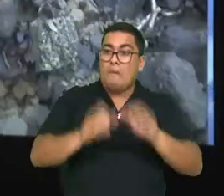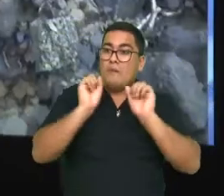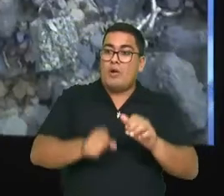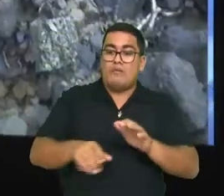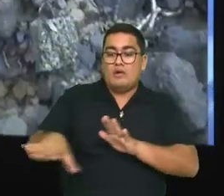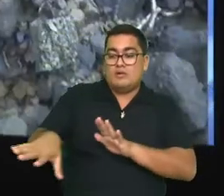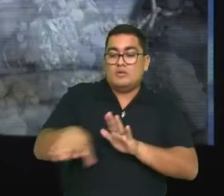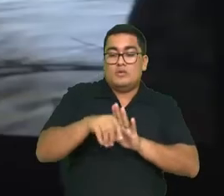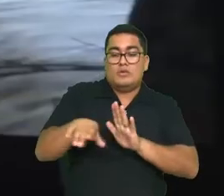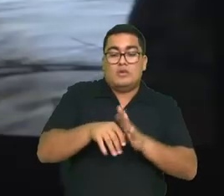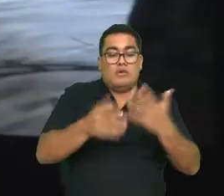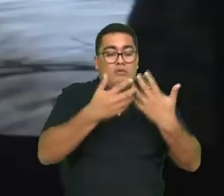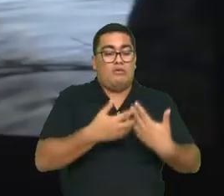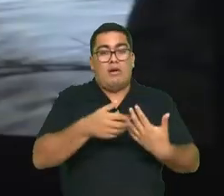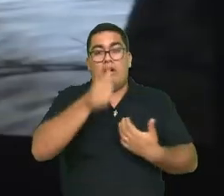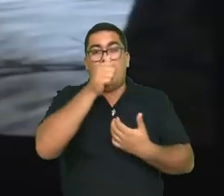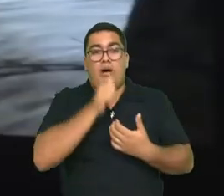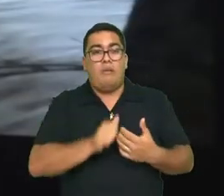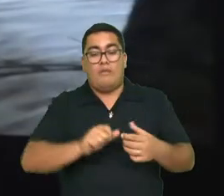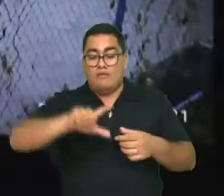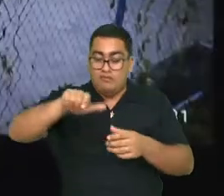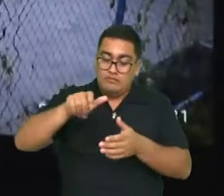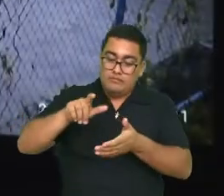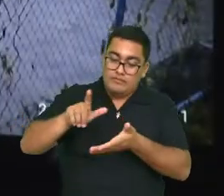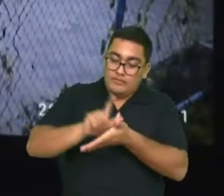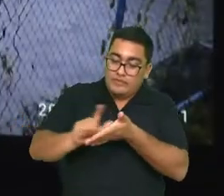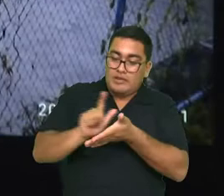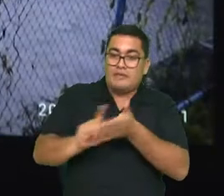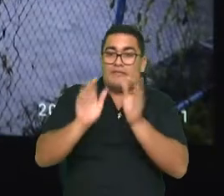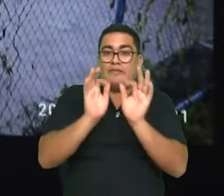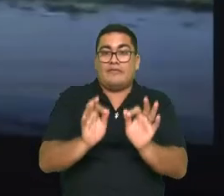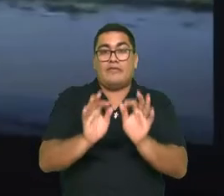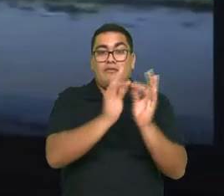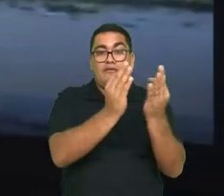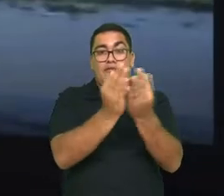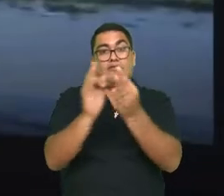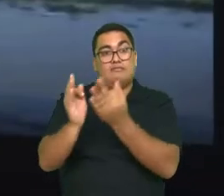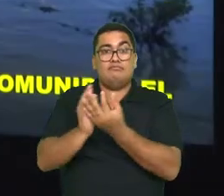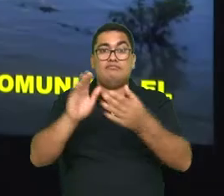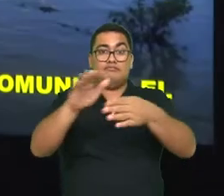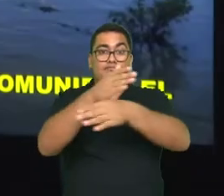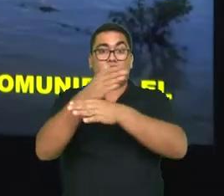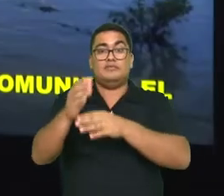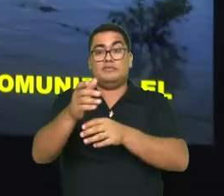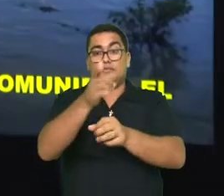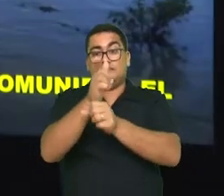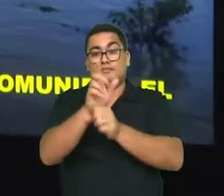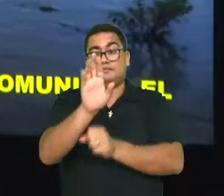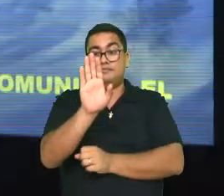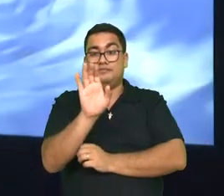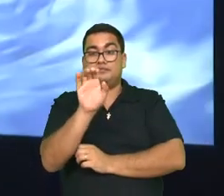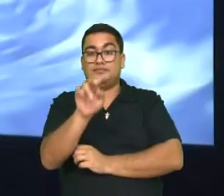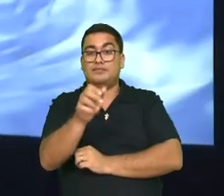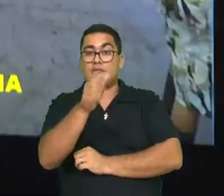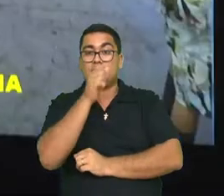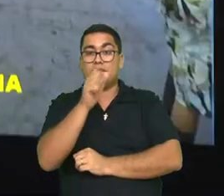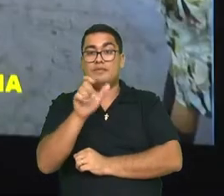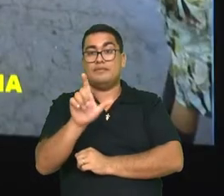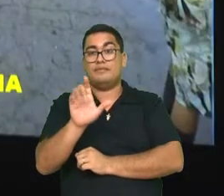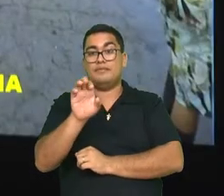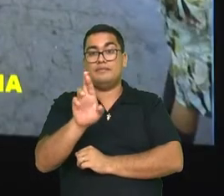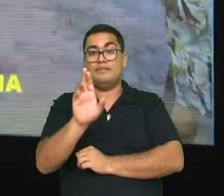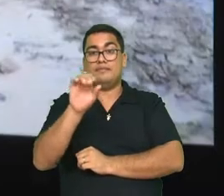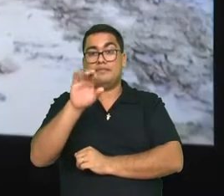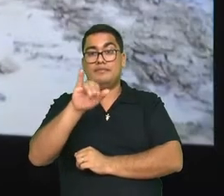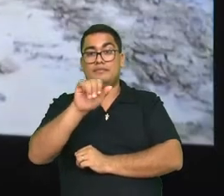y potabilización del vital líquido para abastecer a las familias de estas zonas. Con cámara de Rubén Castro, para el canal